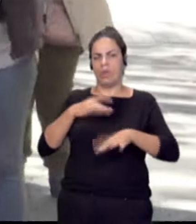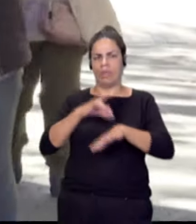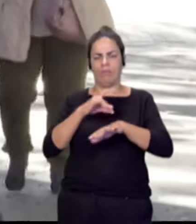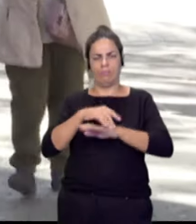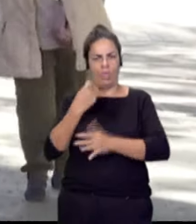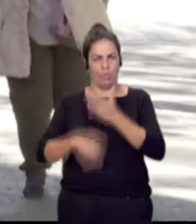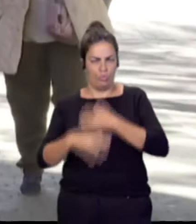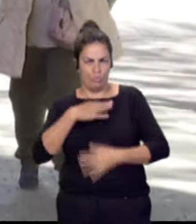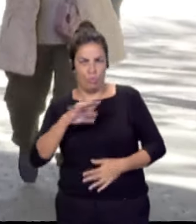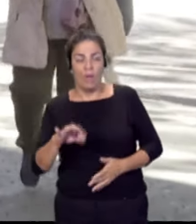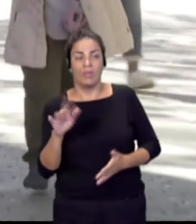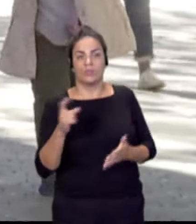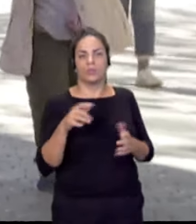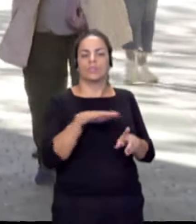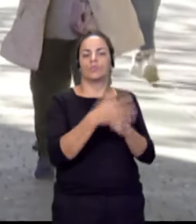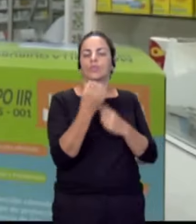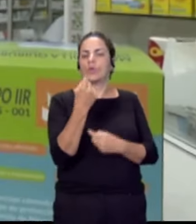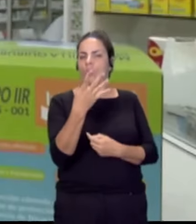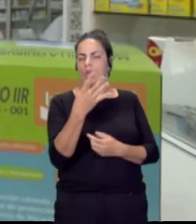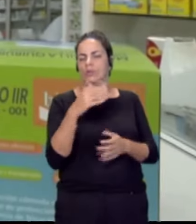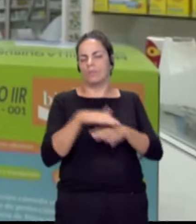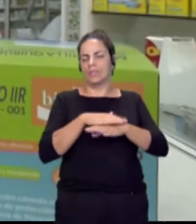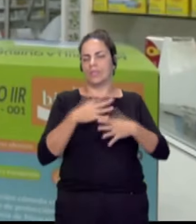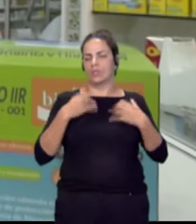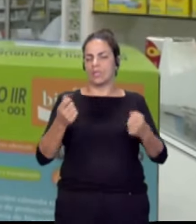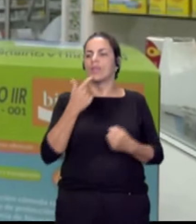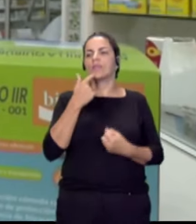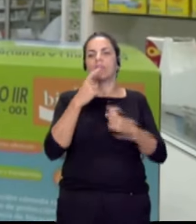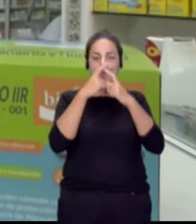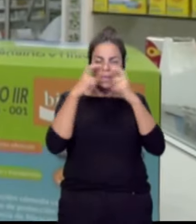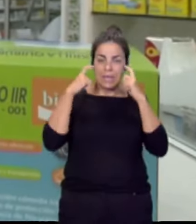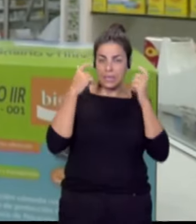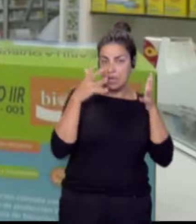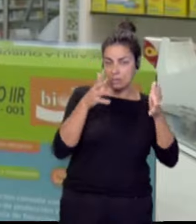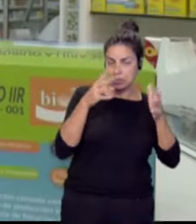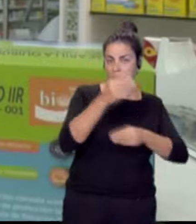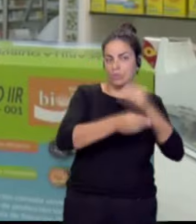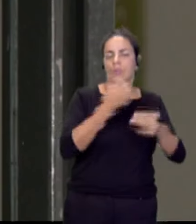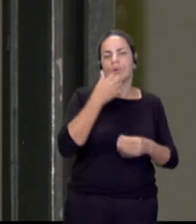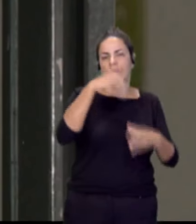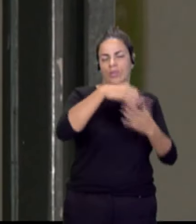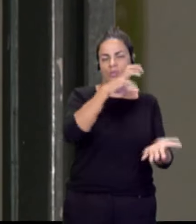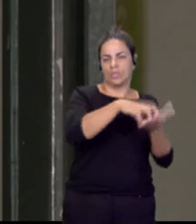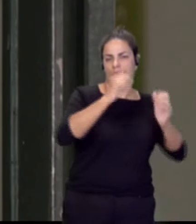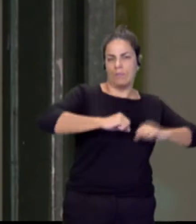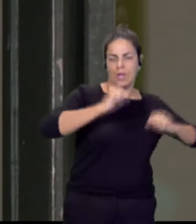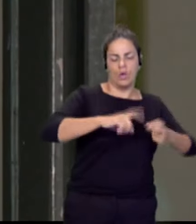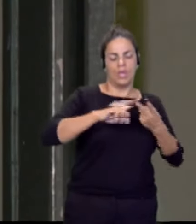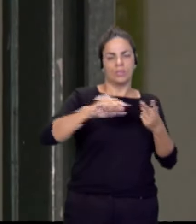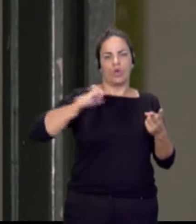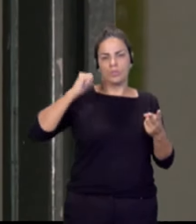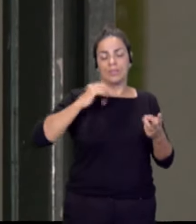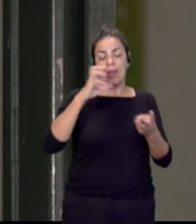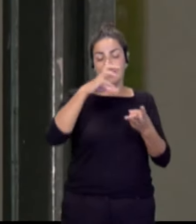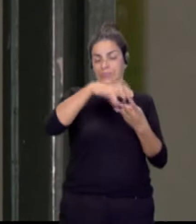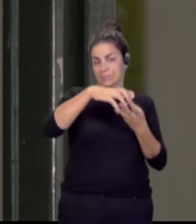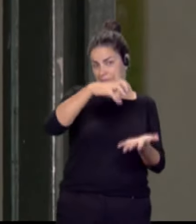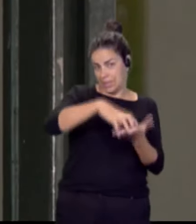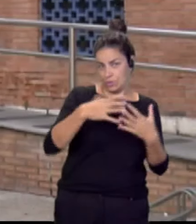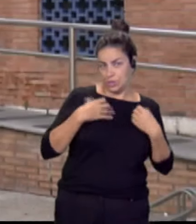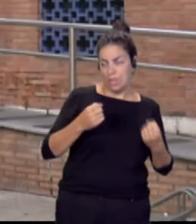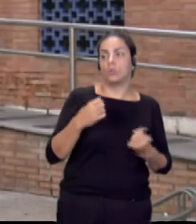los que plantea el Ministerio de Sanidad, que irán desde la recomendación de usar las mascarillas en centros de mayores, hospitales y centros de salud, hasta la indicación